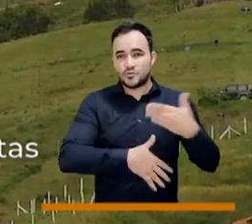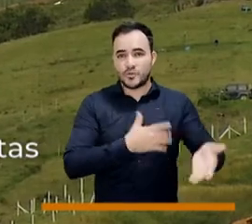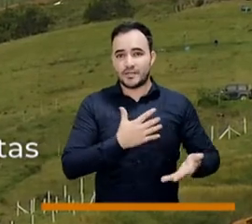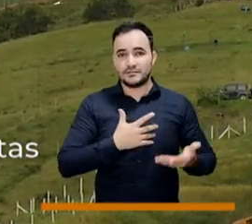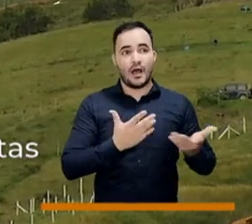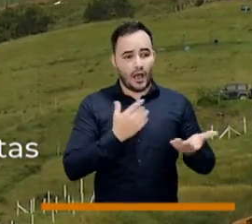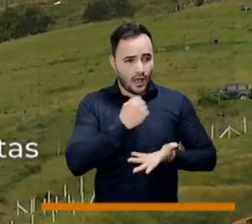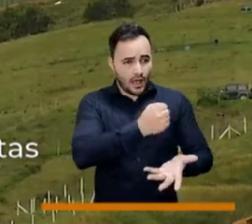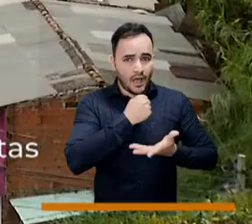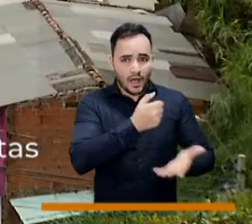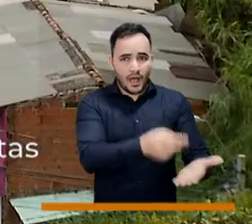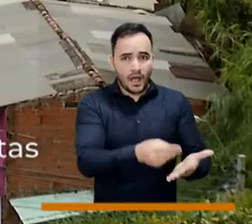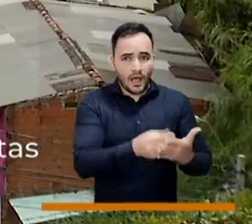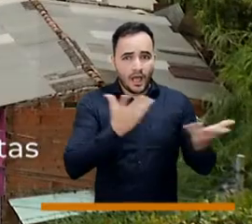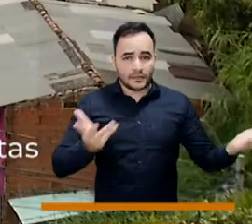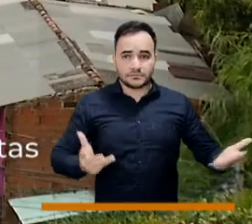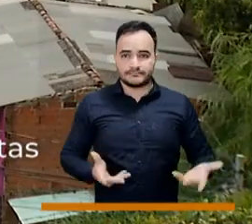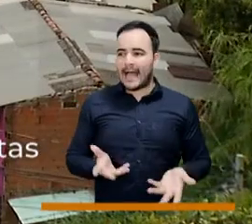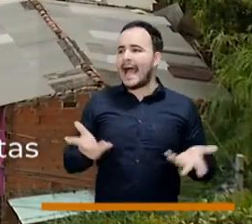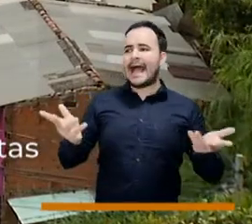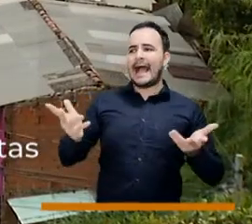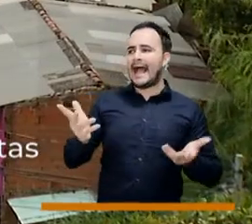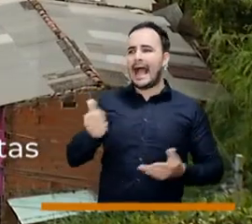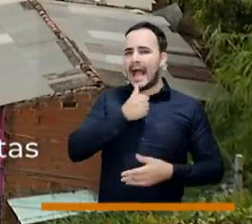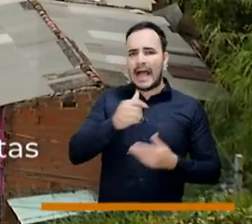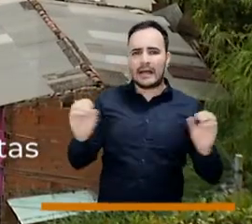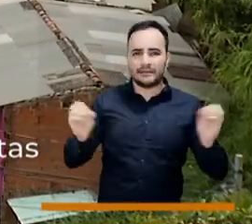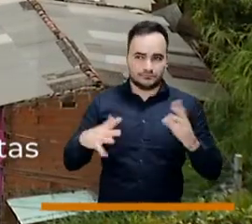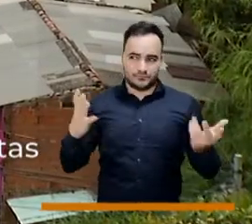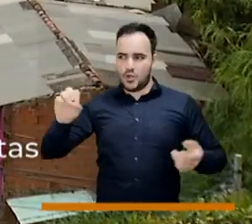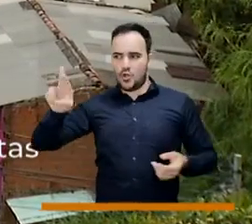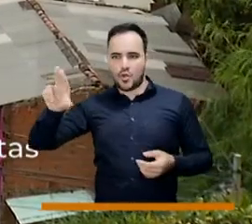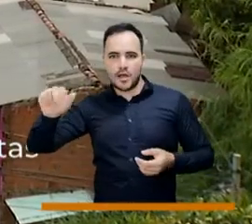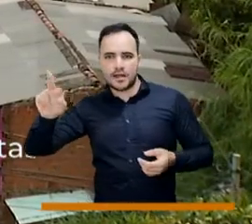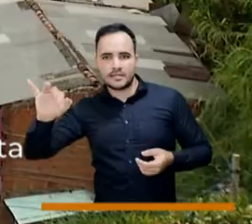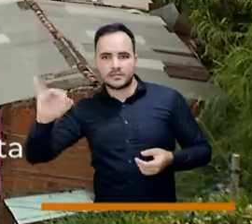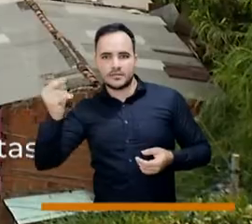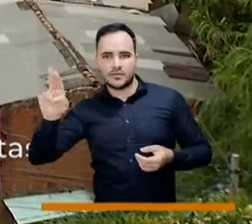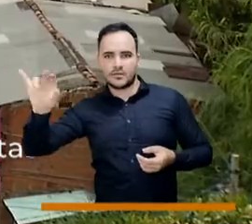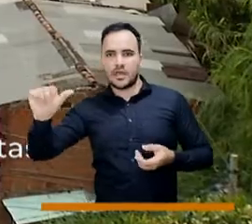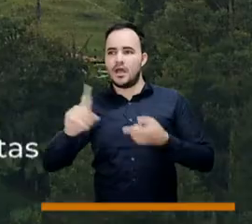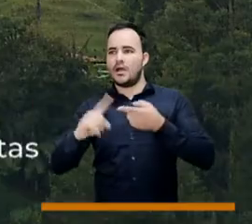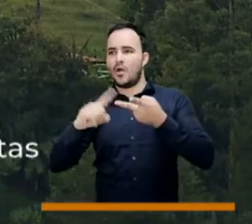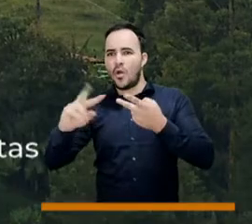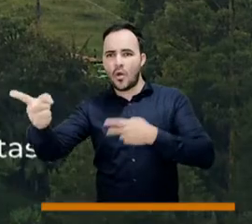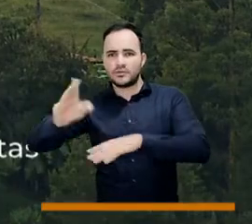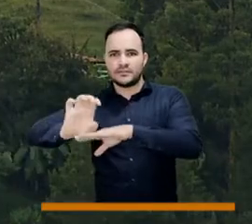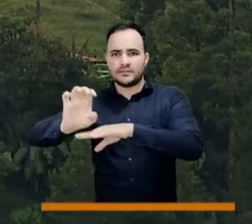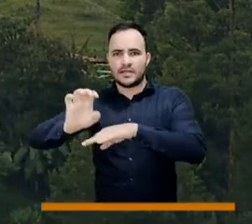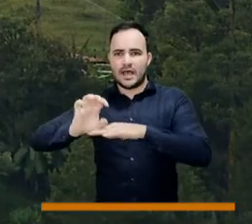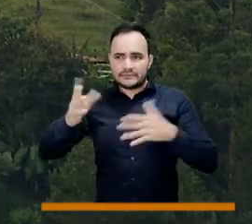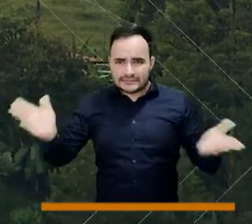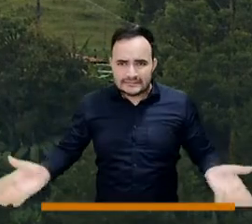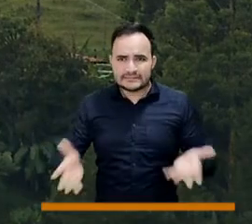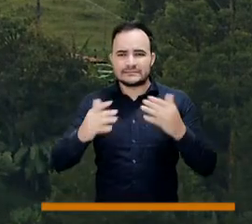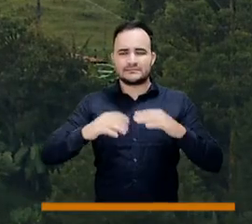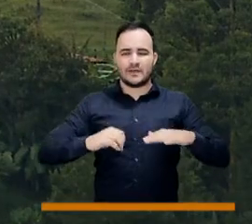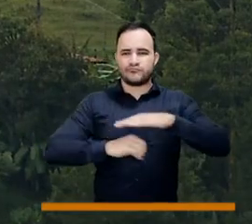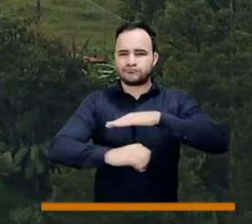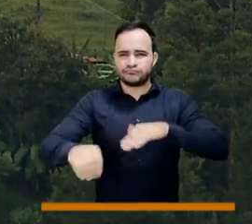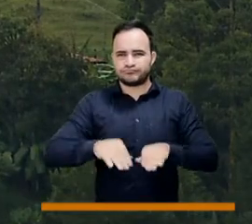pesadilla, porque definitivamente ni Cor Antioquia ni la entidad territorial pueden aprobar ese tipo